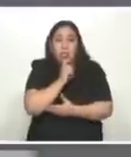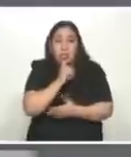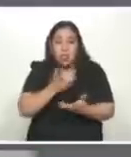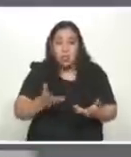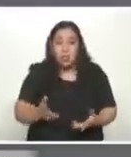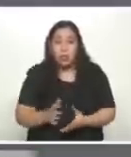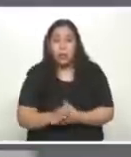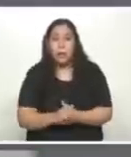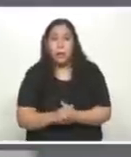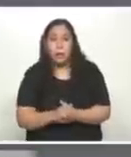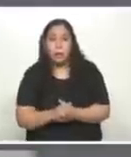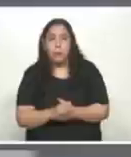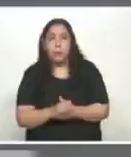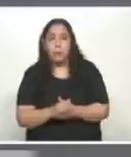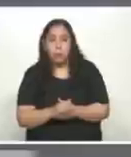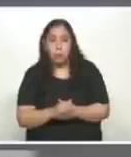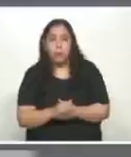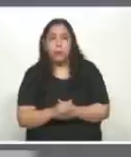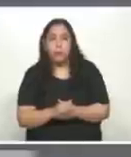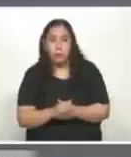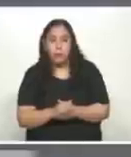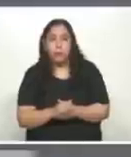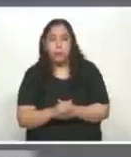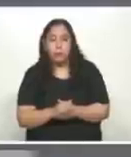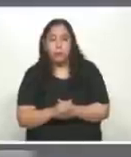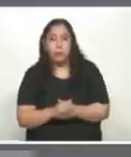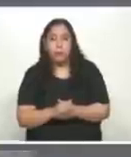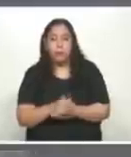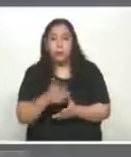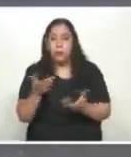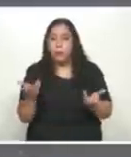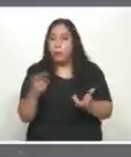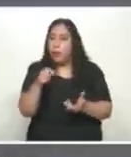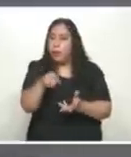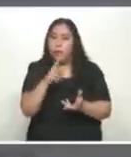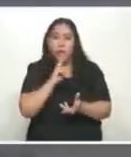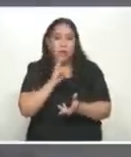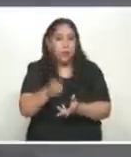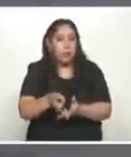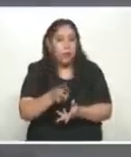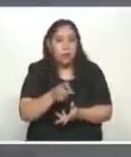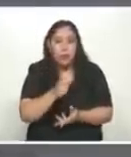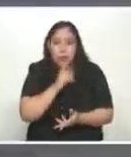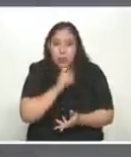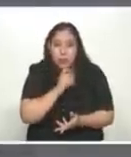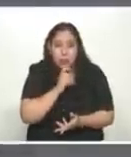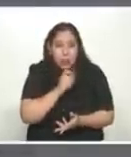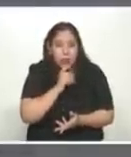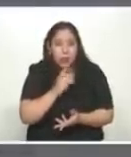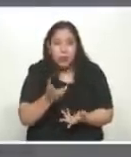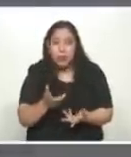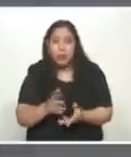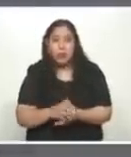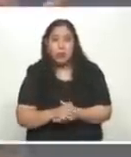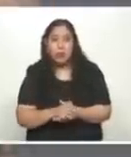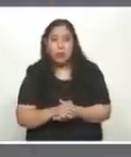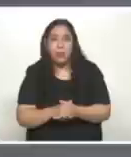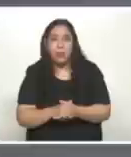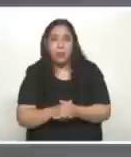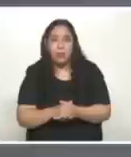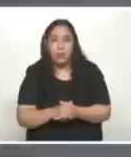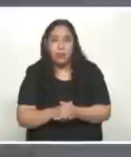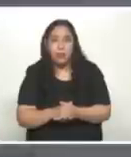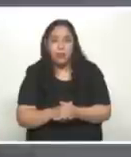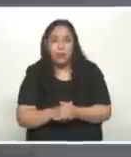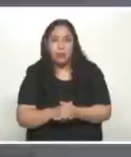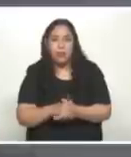planillas de los empleados públicos no se pueden pagar con los ingresos. Los ingresos tributarios son deficientes. Entonces, ¿qué es lo que